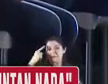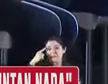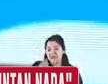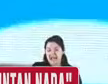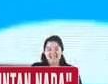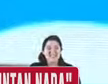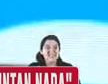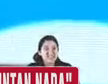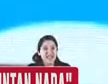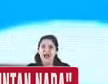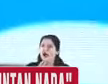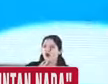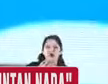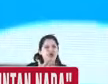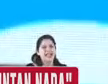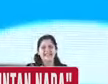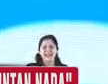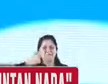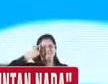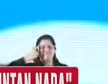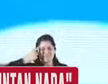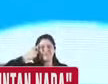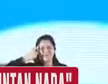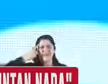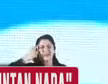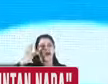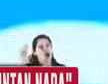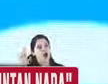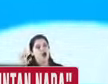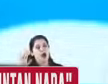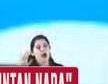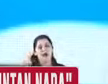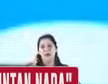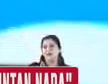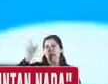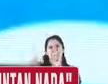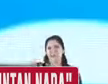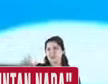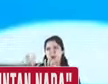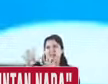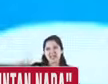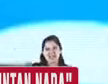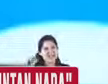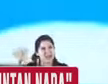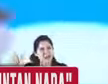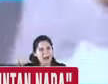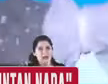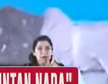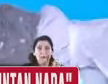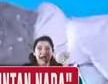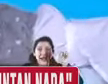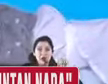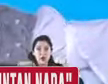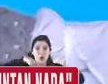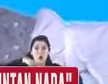y honestamente piense está muy mal estar con gente que hace eso pero resulta que hoy en el